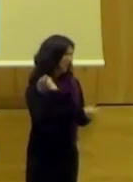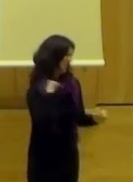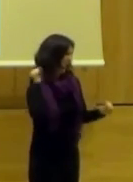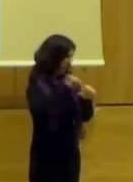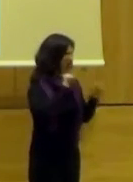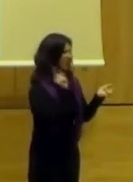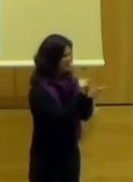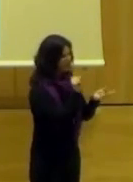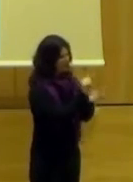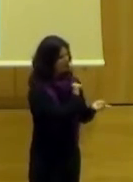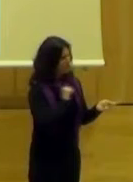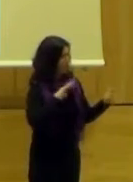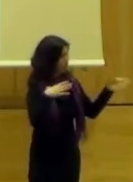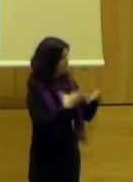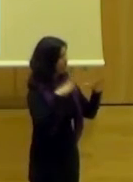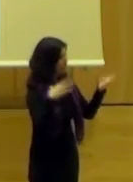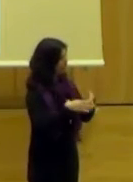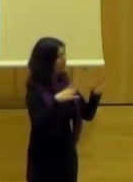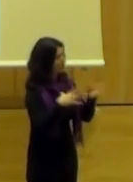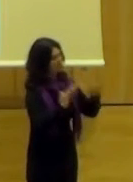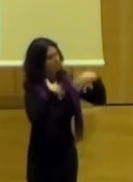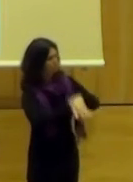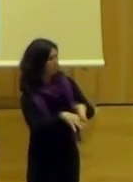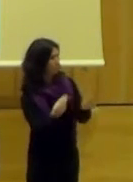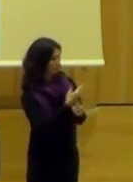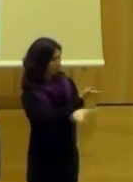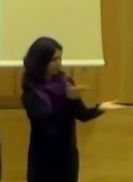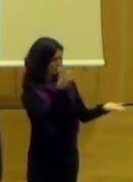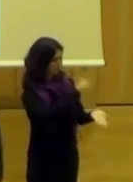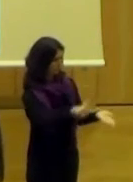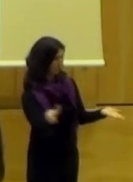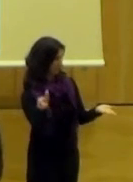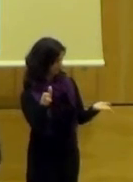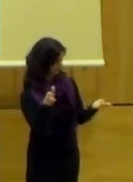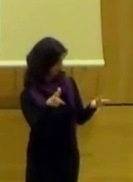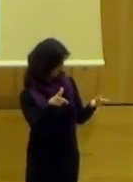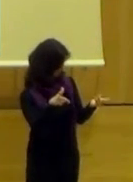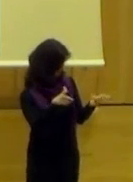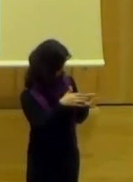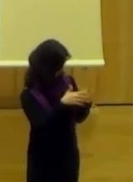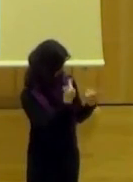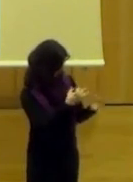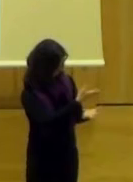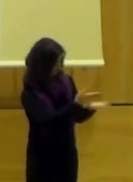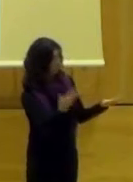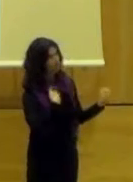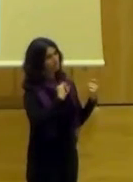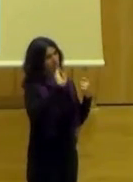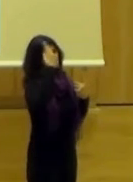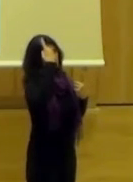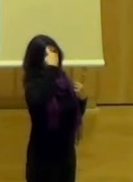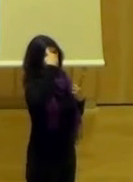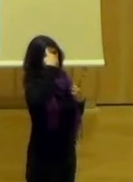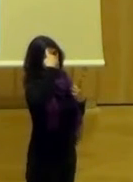atención individual, grupal, la queremos combinar con lo comunitario. Y entonces, bueno, lo primero que se